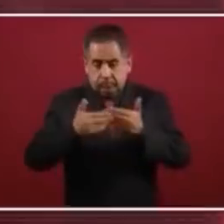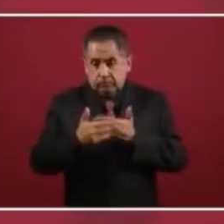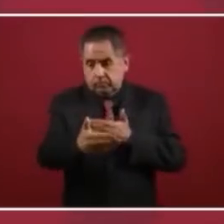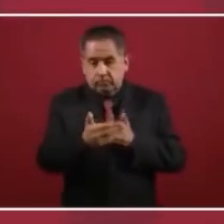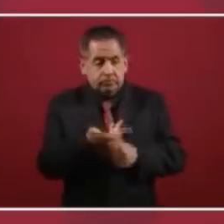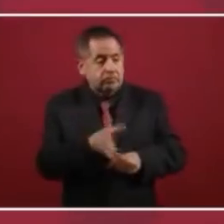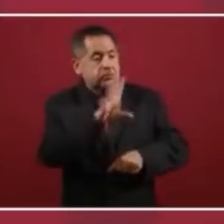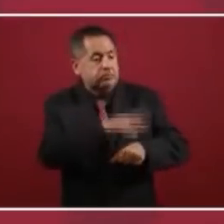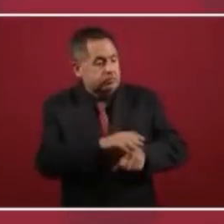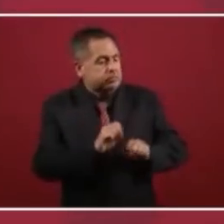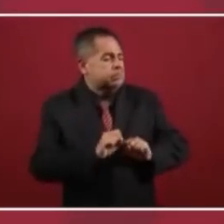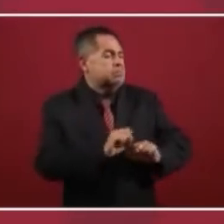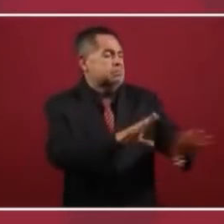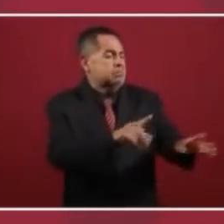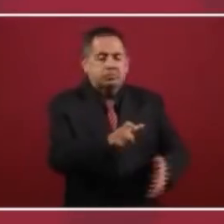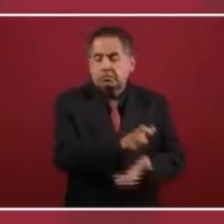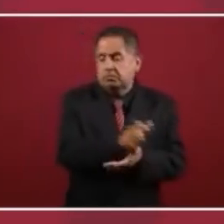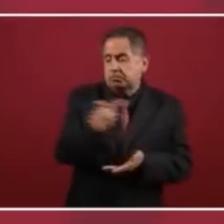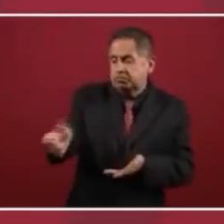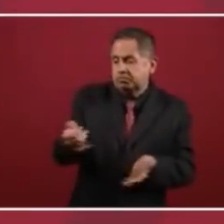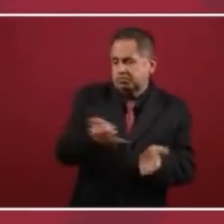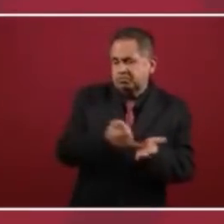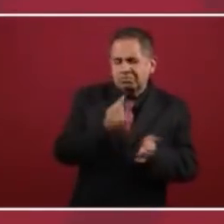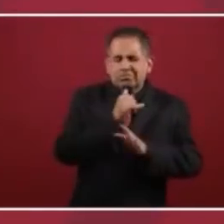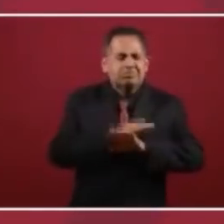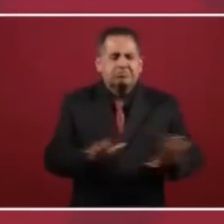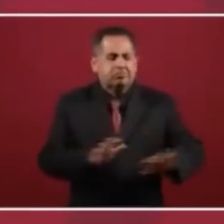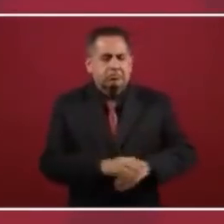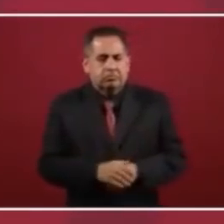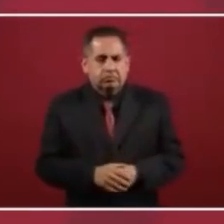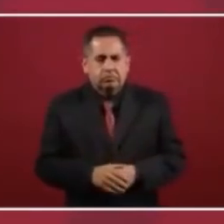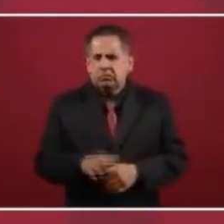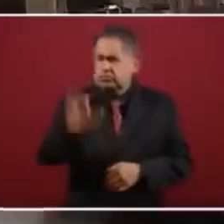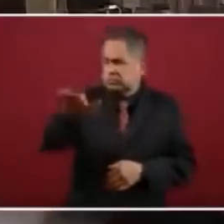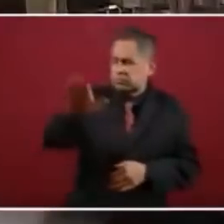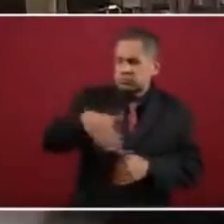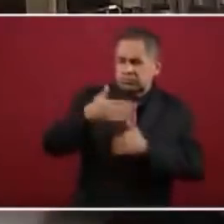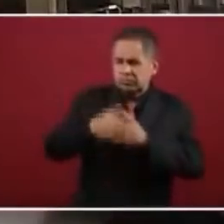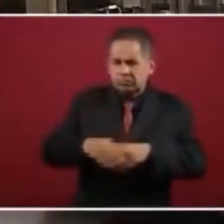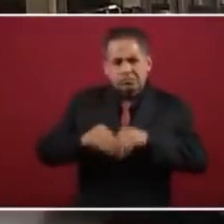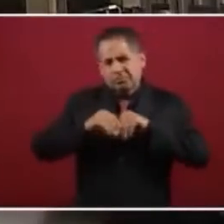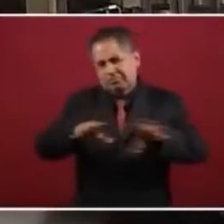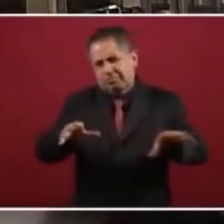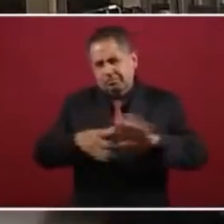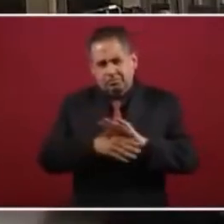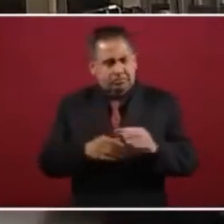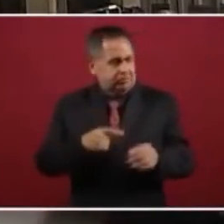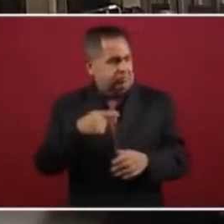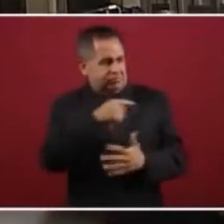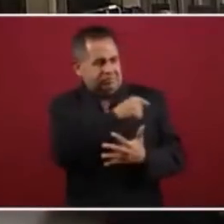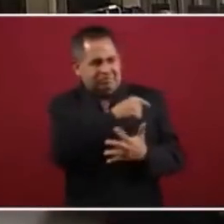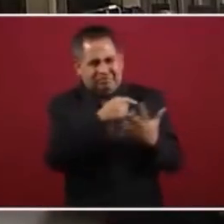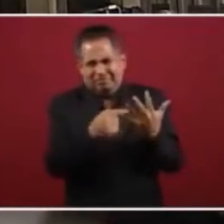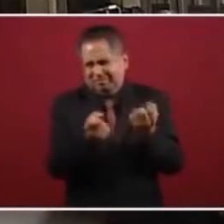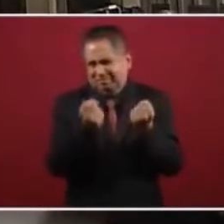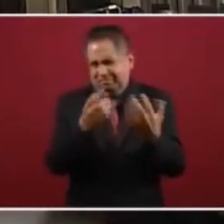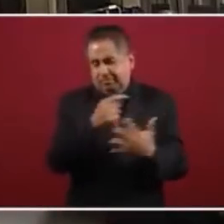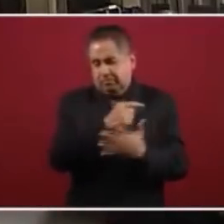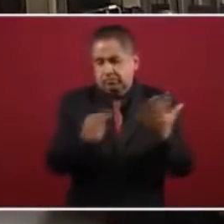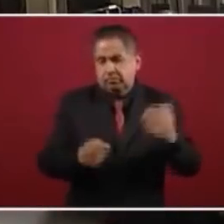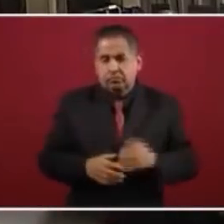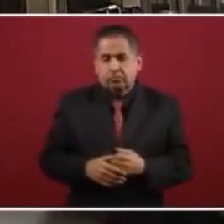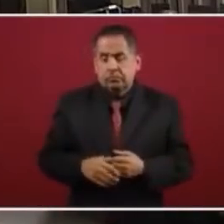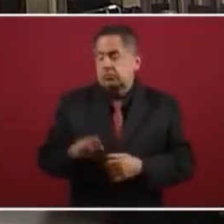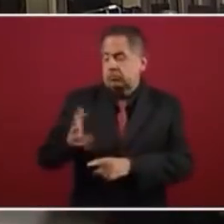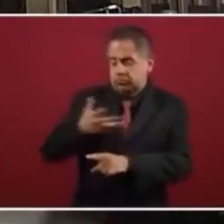impuestos. Pero que salga a la luz pública, porque esta es solo una parte del iceberg. Hubo más. Tenemos